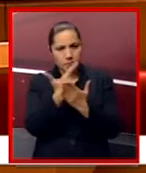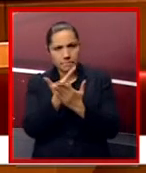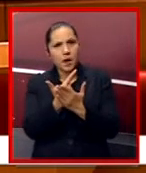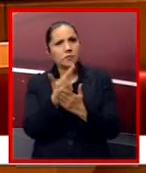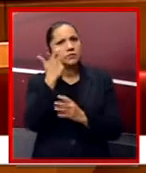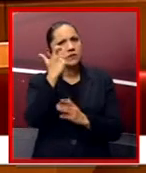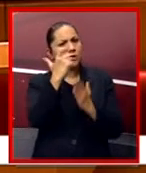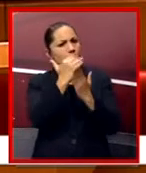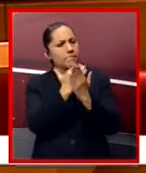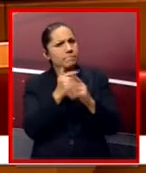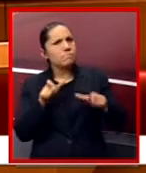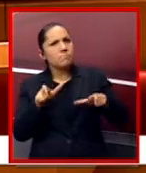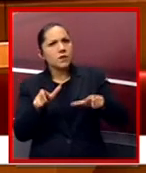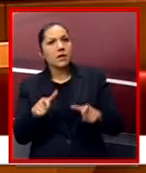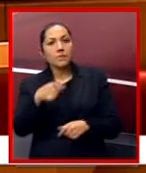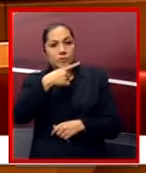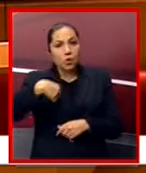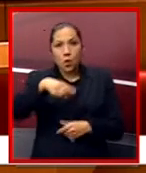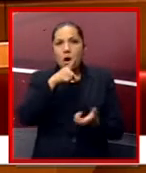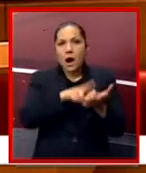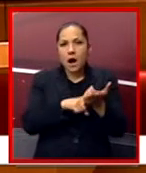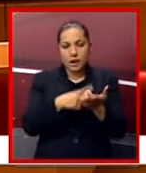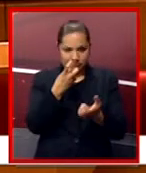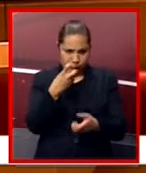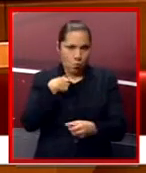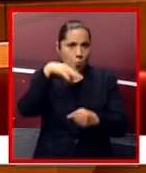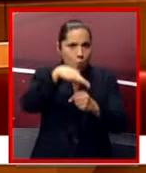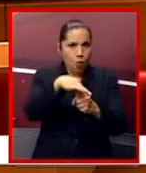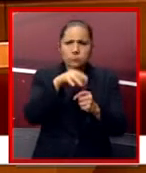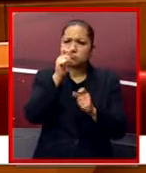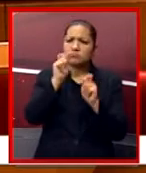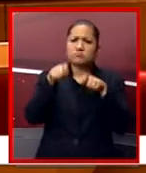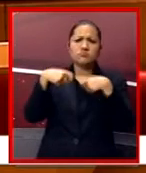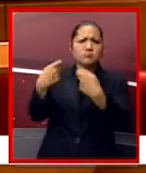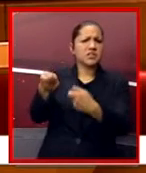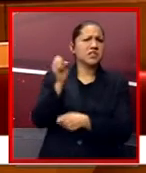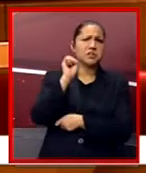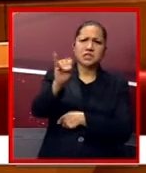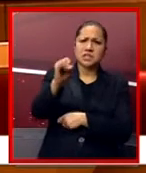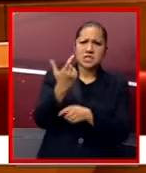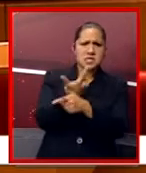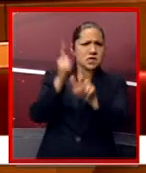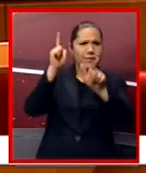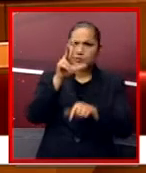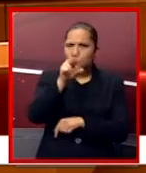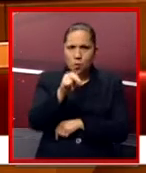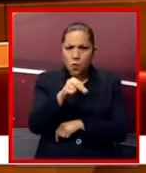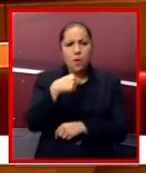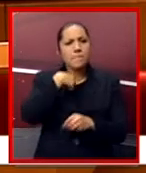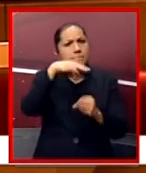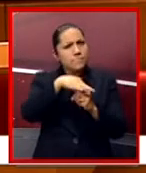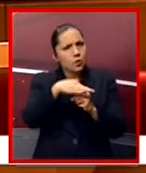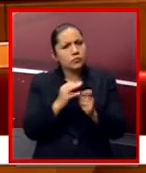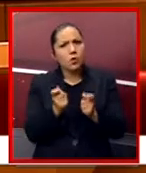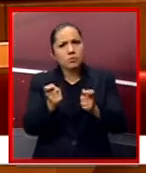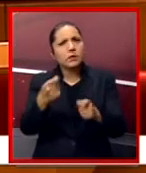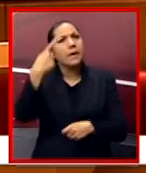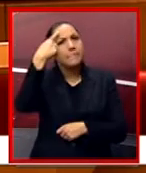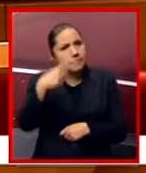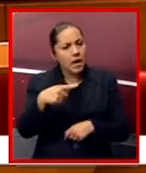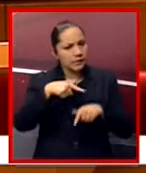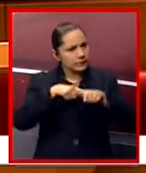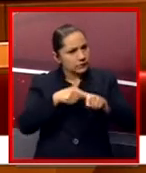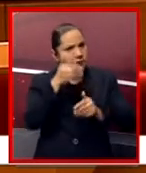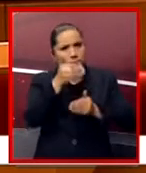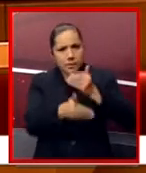es un cheque en blanco, es un voto condicionado para mantener un diálogo permanente y constructivo en materia de seguimiento